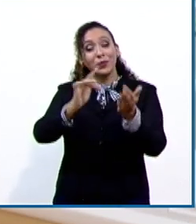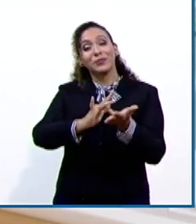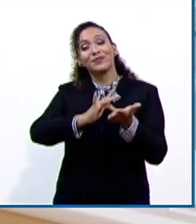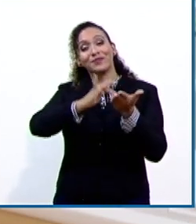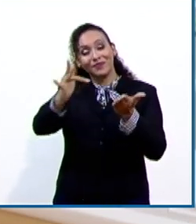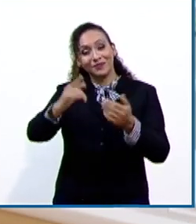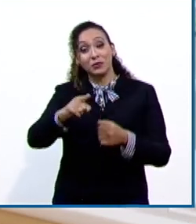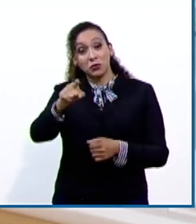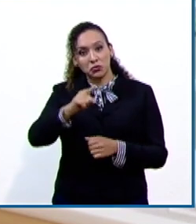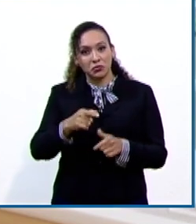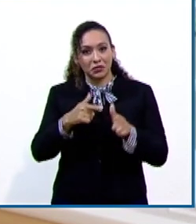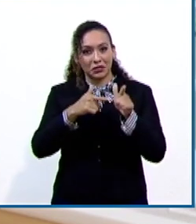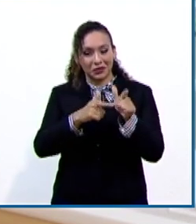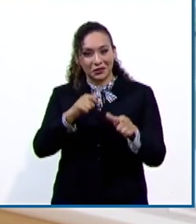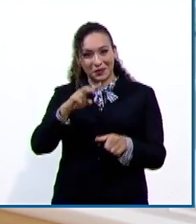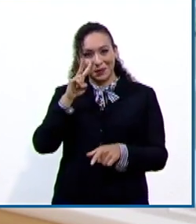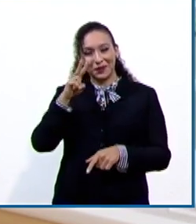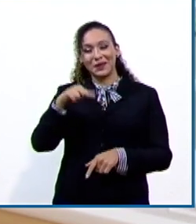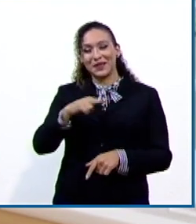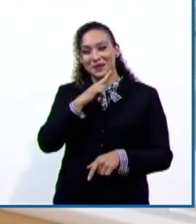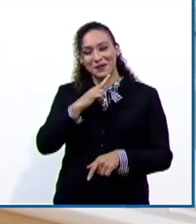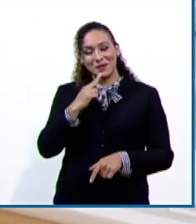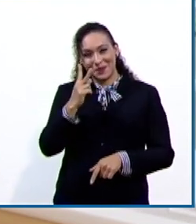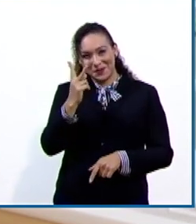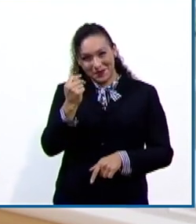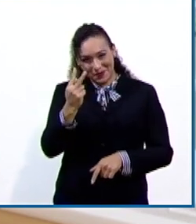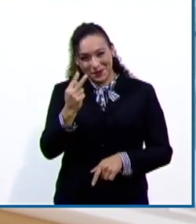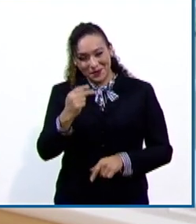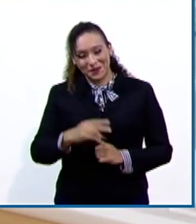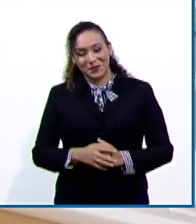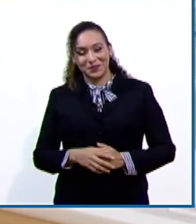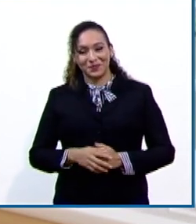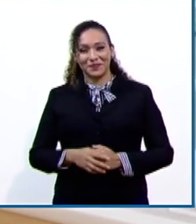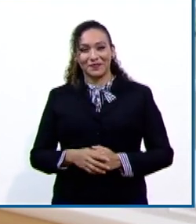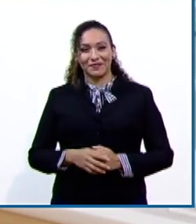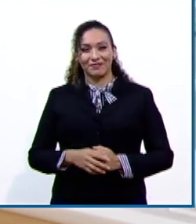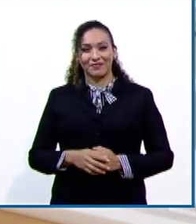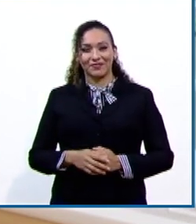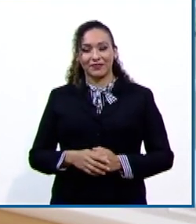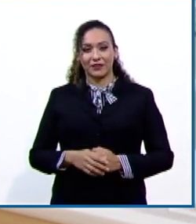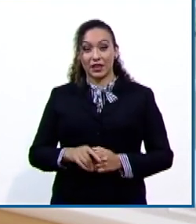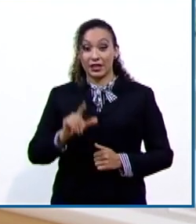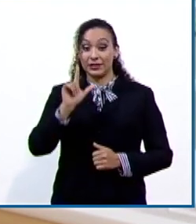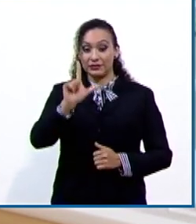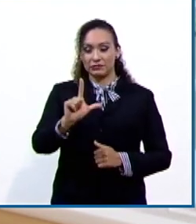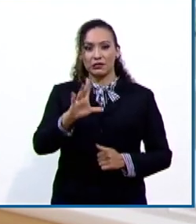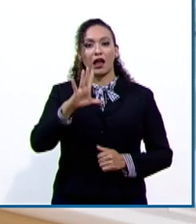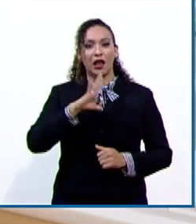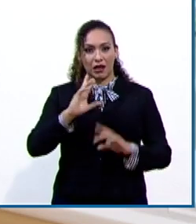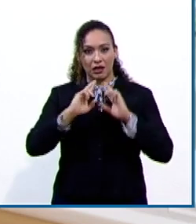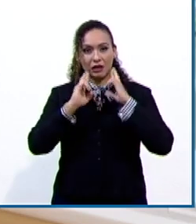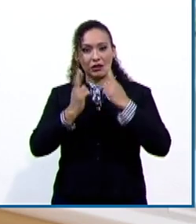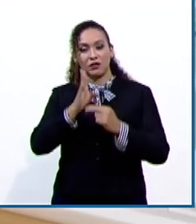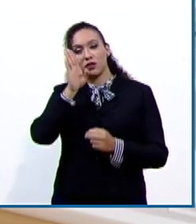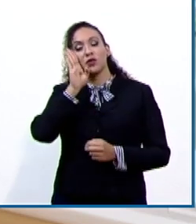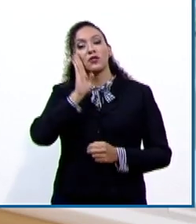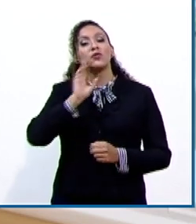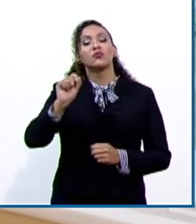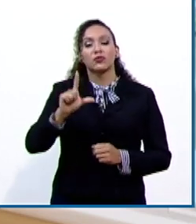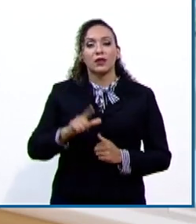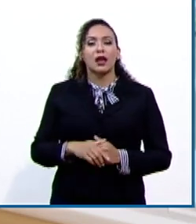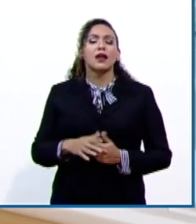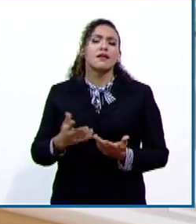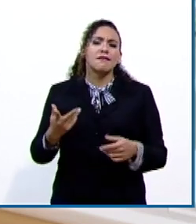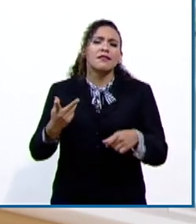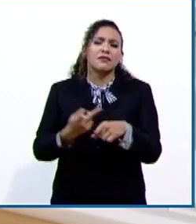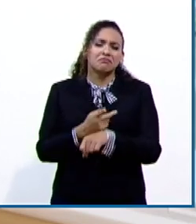gracias. Lo invito a mantenerse pendiente de la señal del canal del Poder Judicial de la Federación. Este lunes siga la sesión del Pleno de la Suprema Corte. En